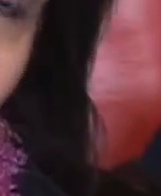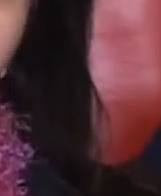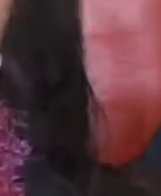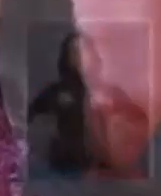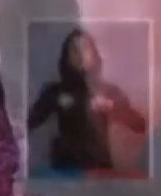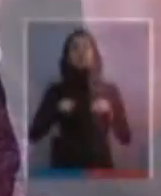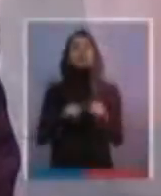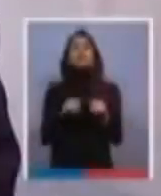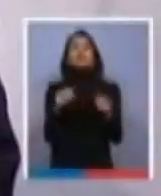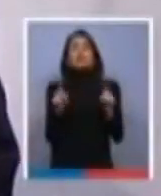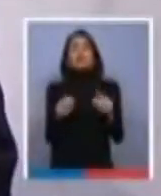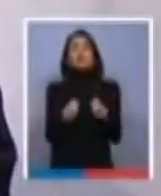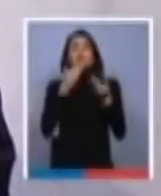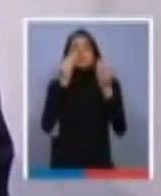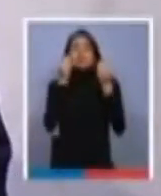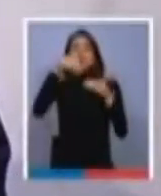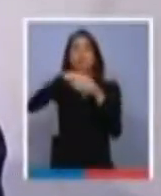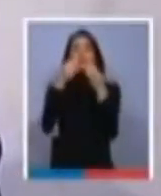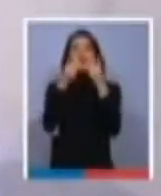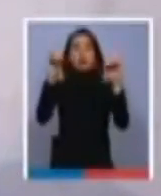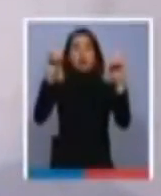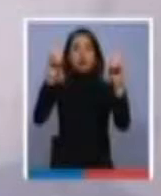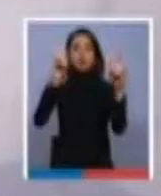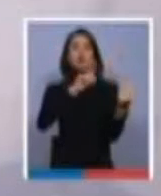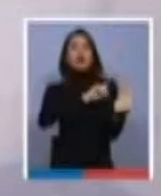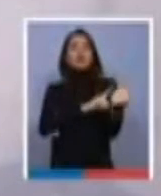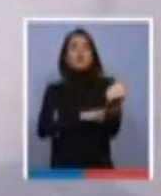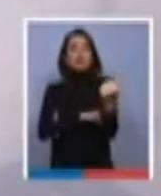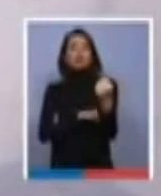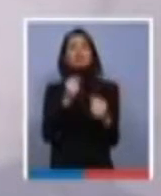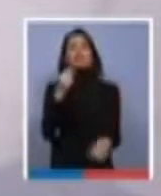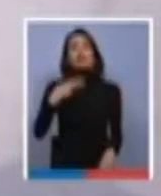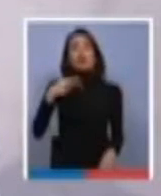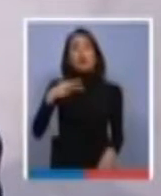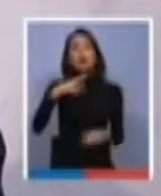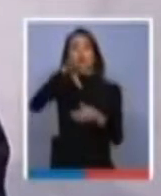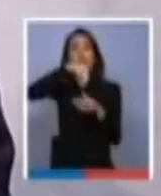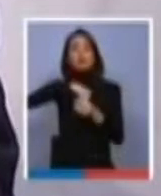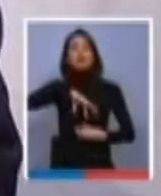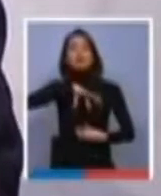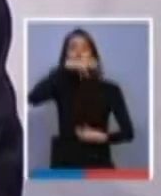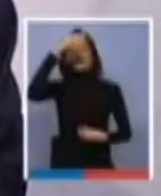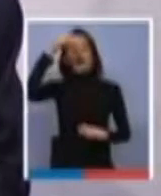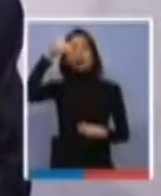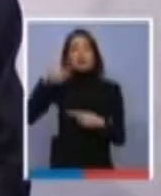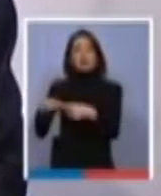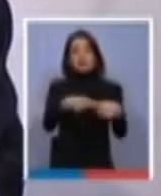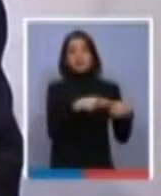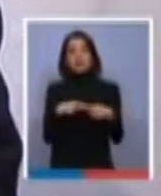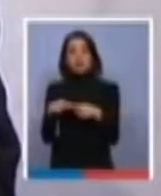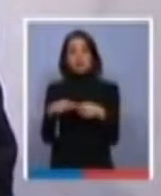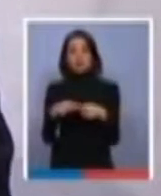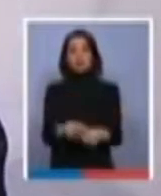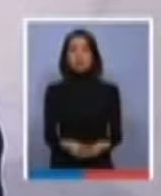resto del país eh las otras menciones que se hicieron para aisen también de mucha relevancia el haber tener nuestro sistema